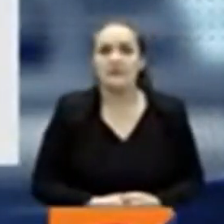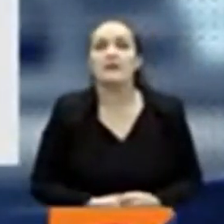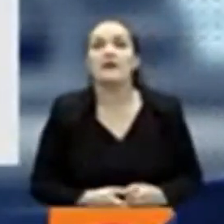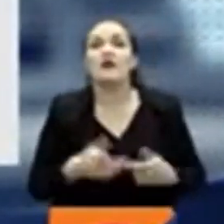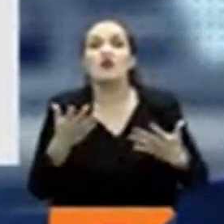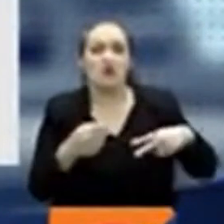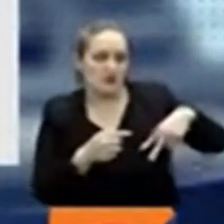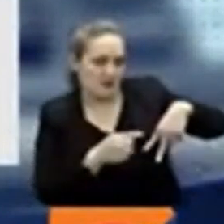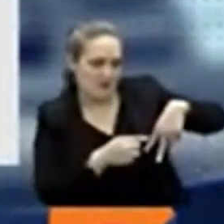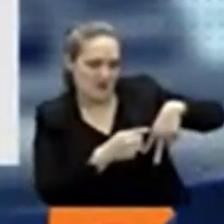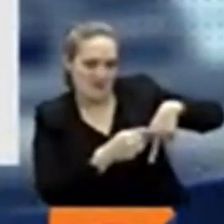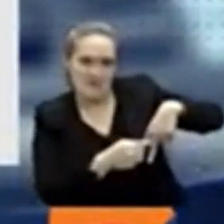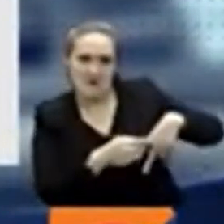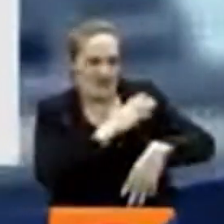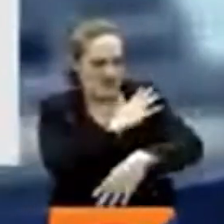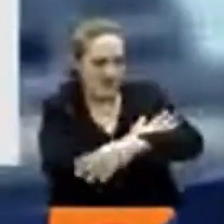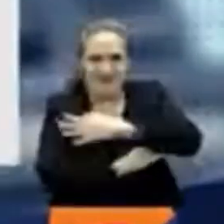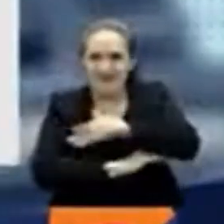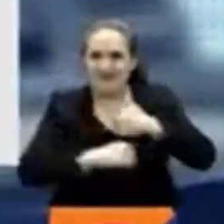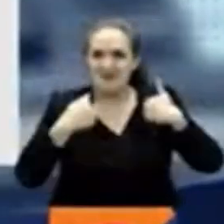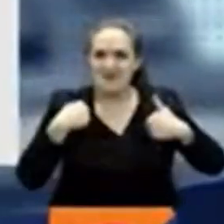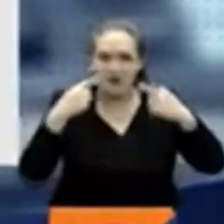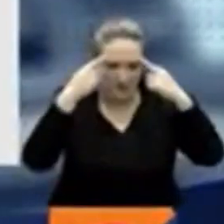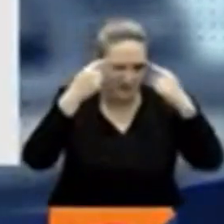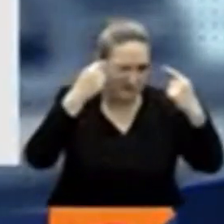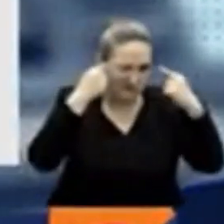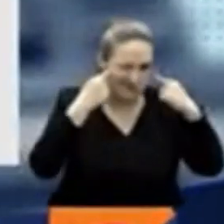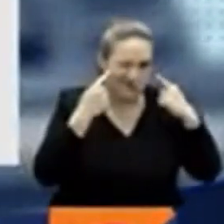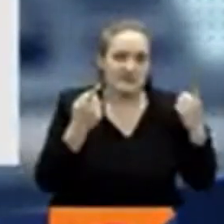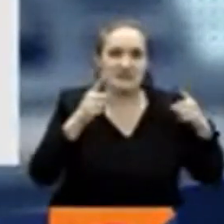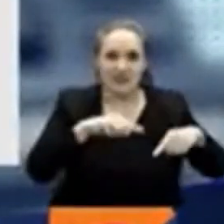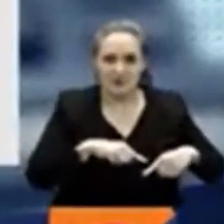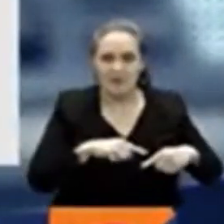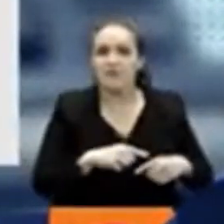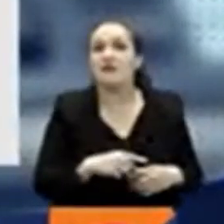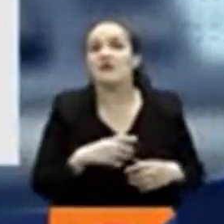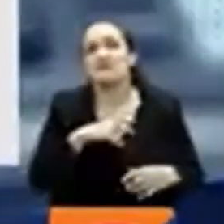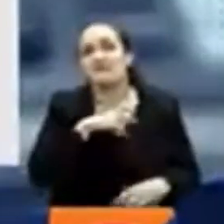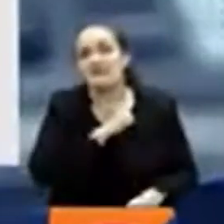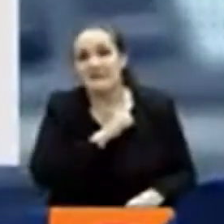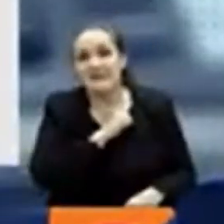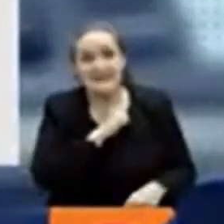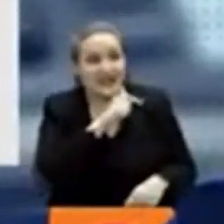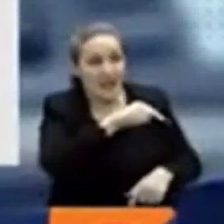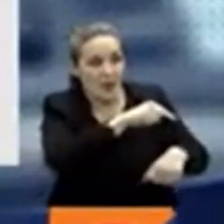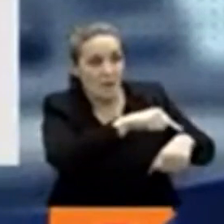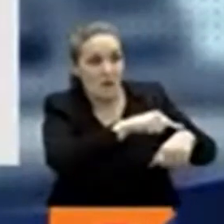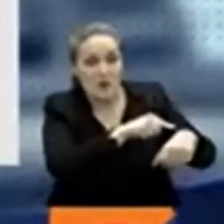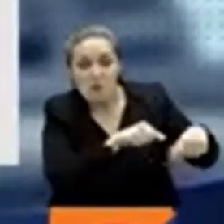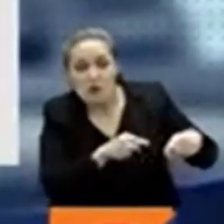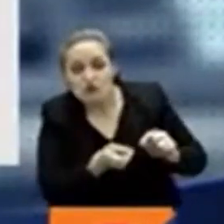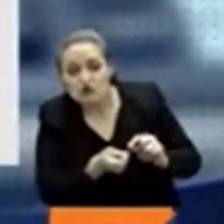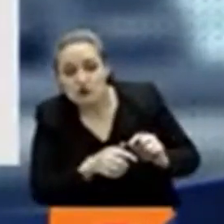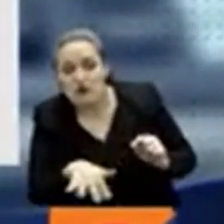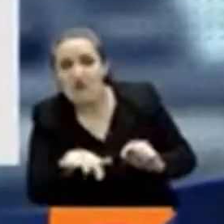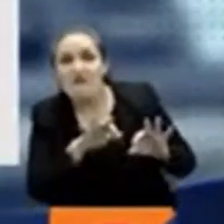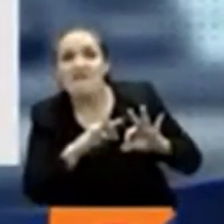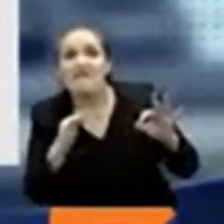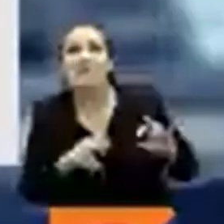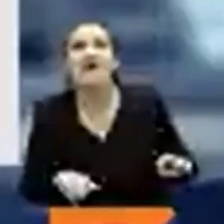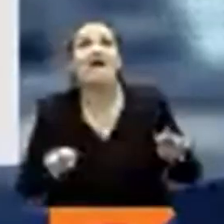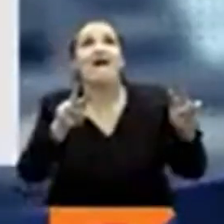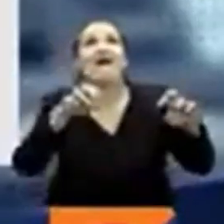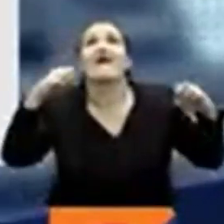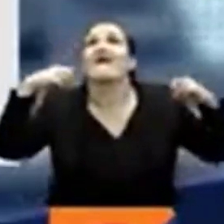inferiores, superiores, y pues también tiene traumas craneoencefálicos. Lo triste es que a esa hora habían familias observando el